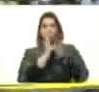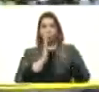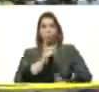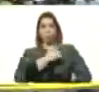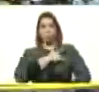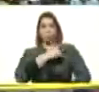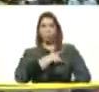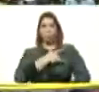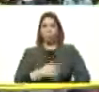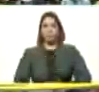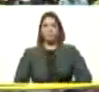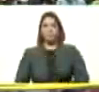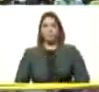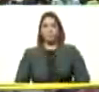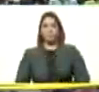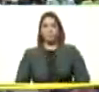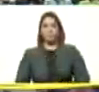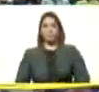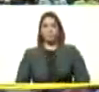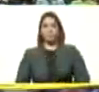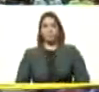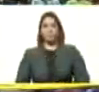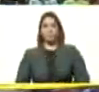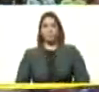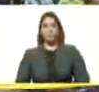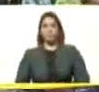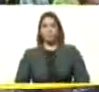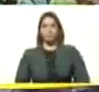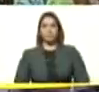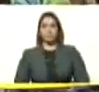esta cumanesa o carupanera,